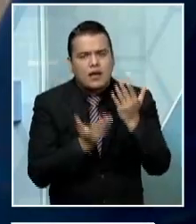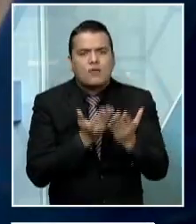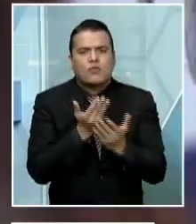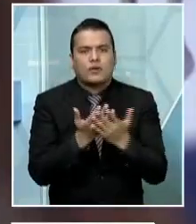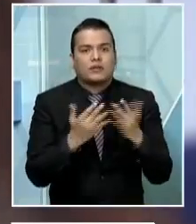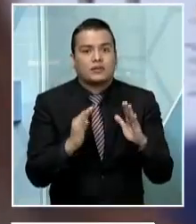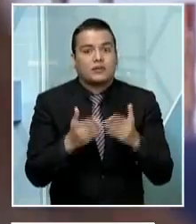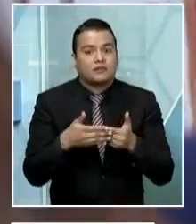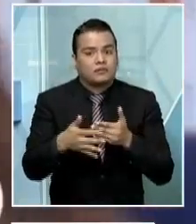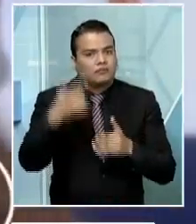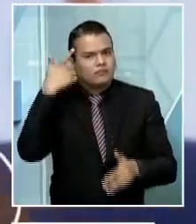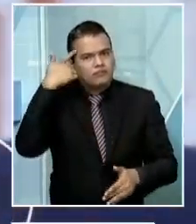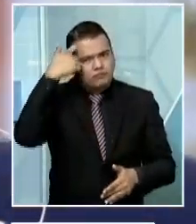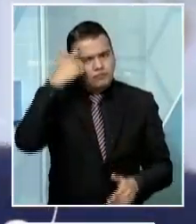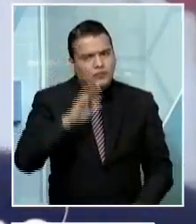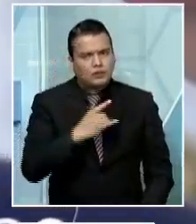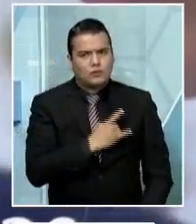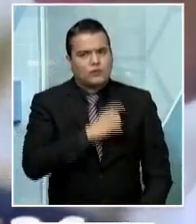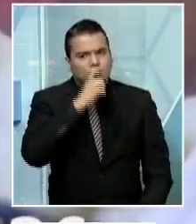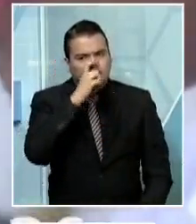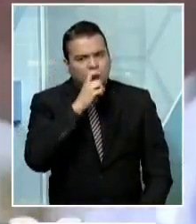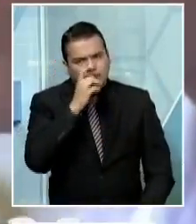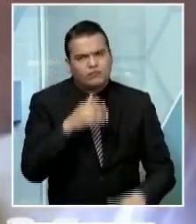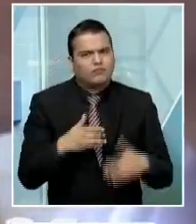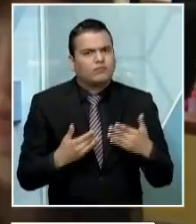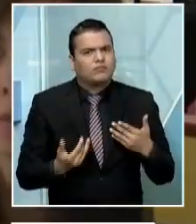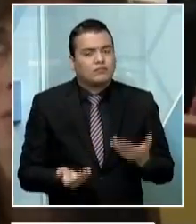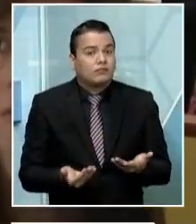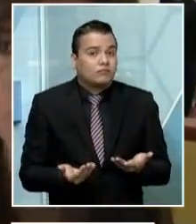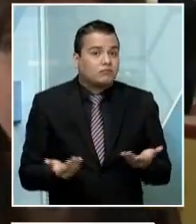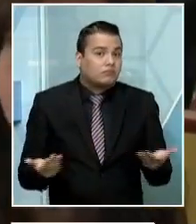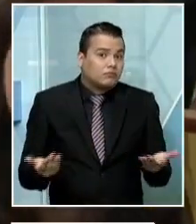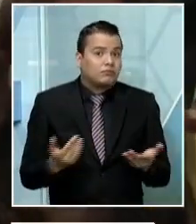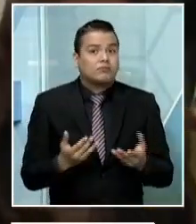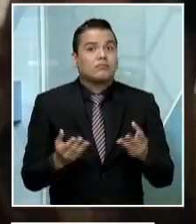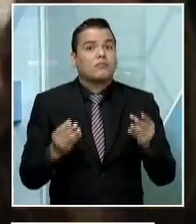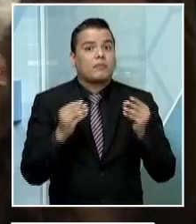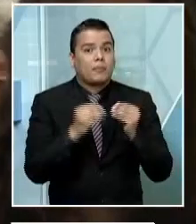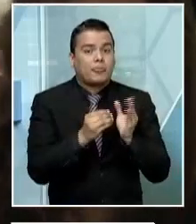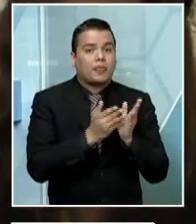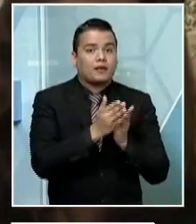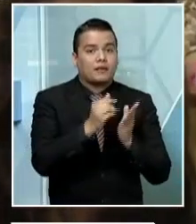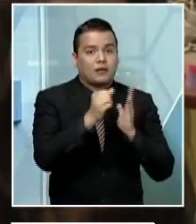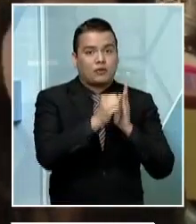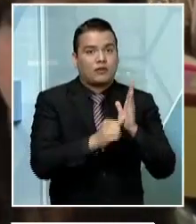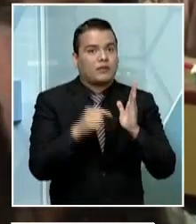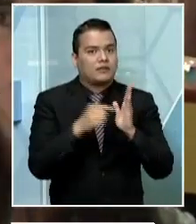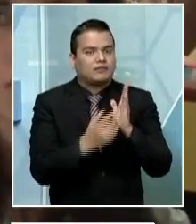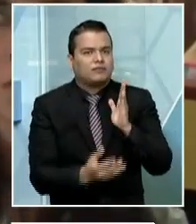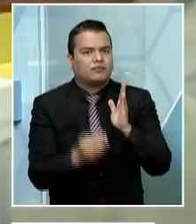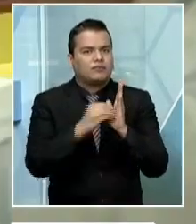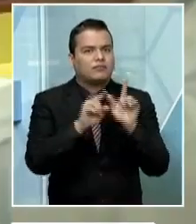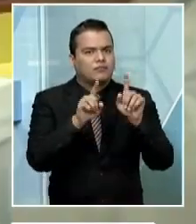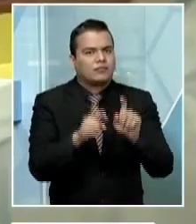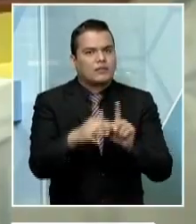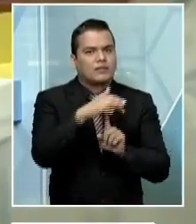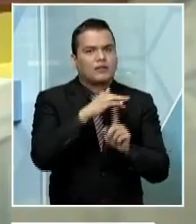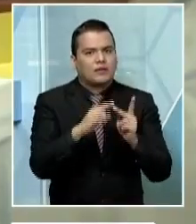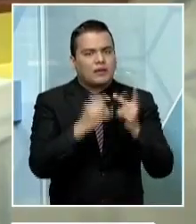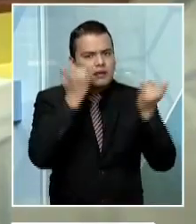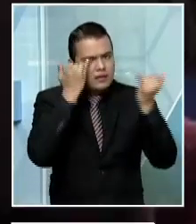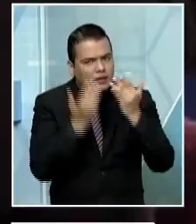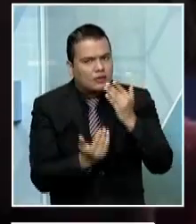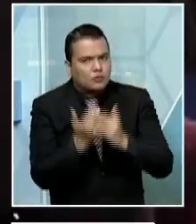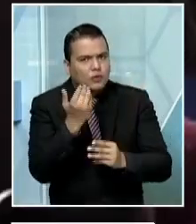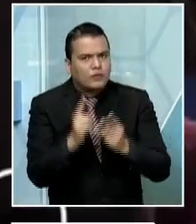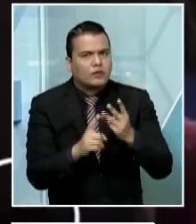los nuevos retos de la Universidad Javeriana Sede Cali están enmarcados en lograr incorporar a todos los programas varios componentes como el ambiental, la innovación